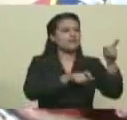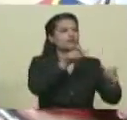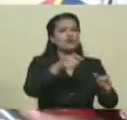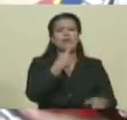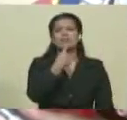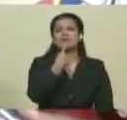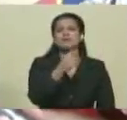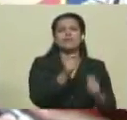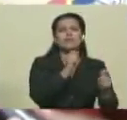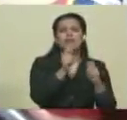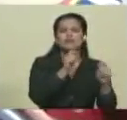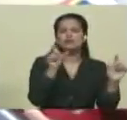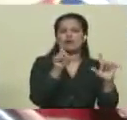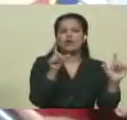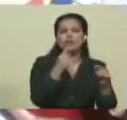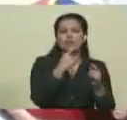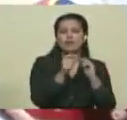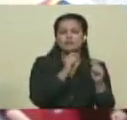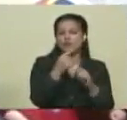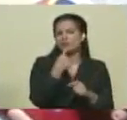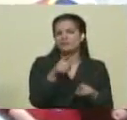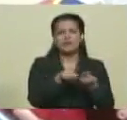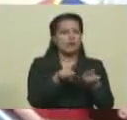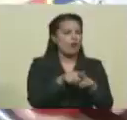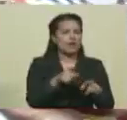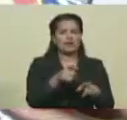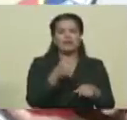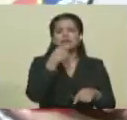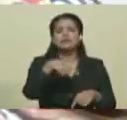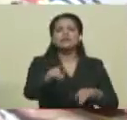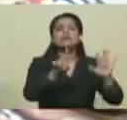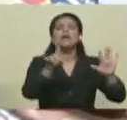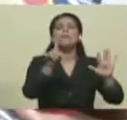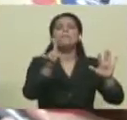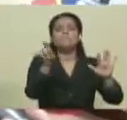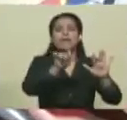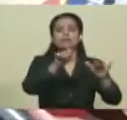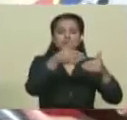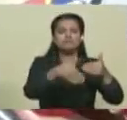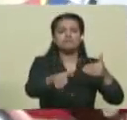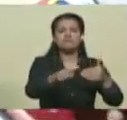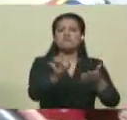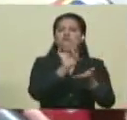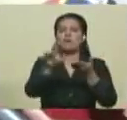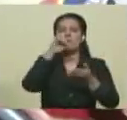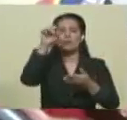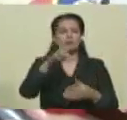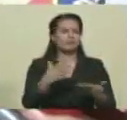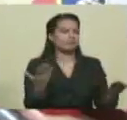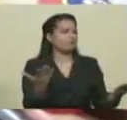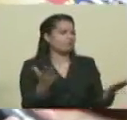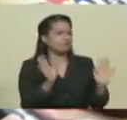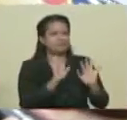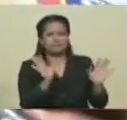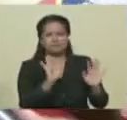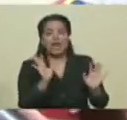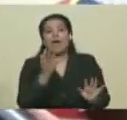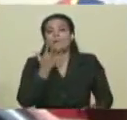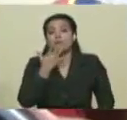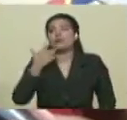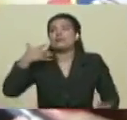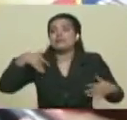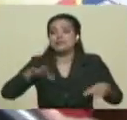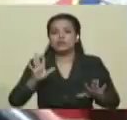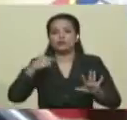es como el mismo cuento de que en 6 meses se va Maduro, no vamos a ir, y el día que le toque, si a alguno le toca,